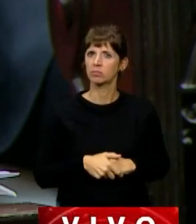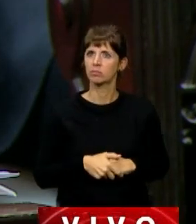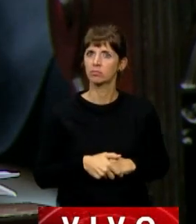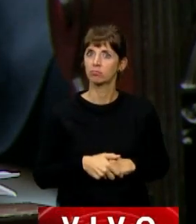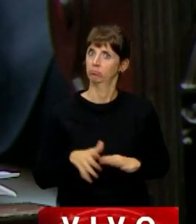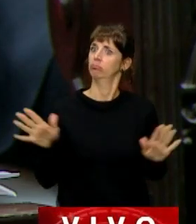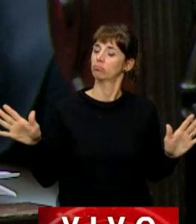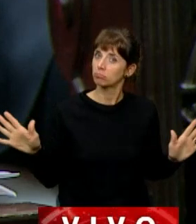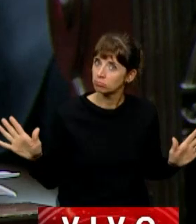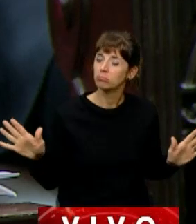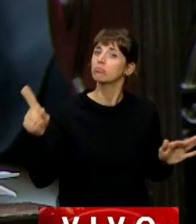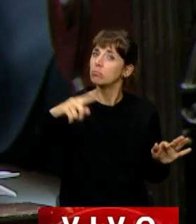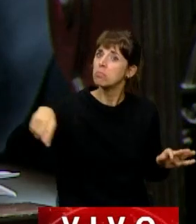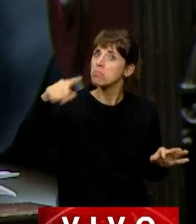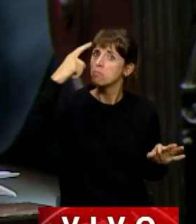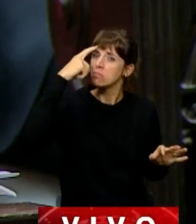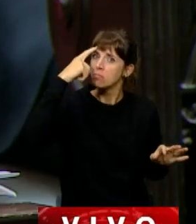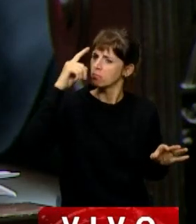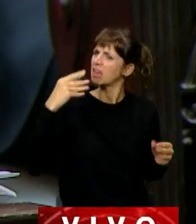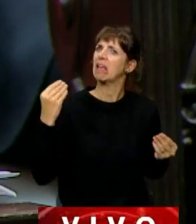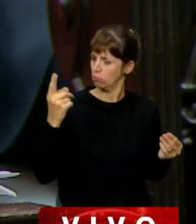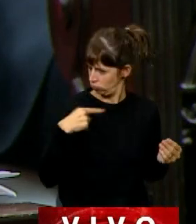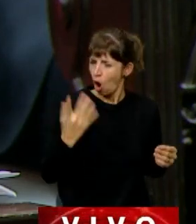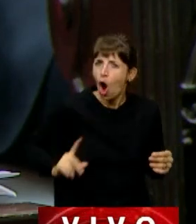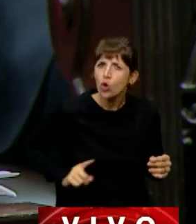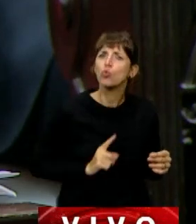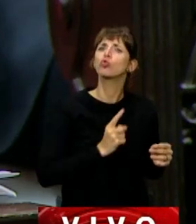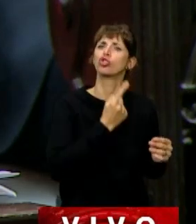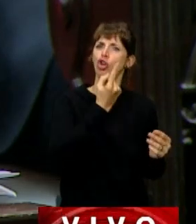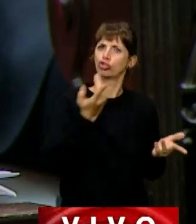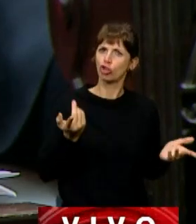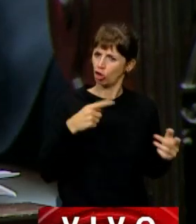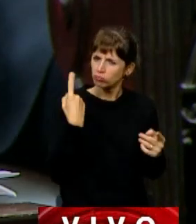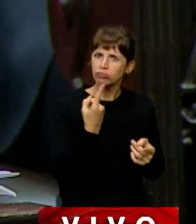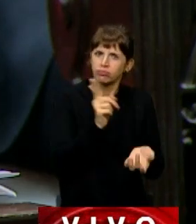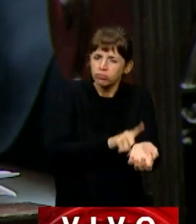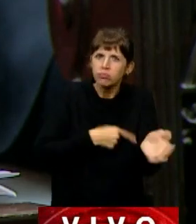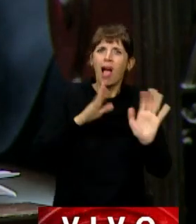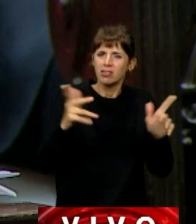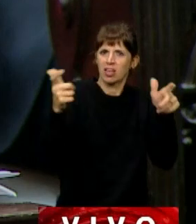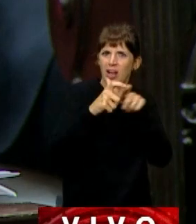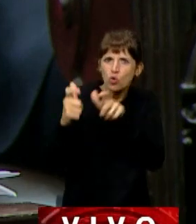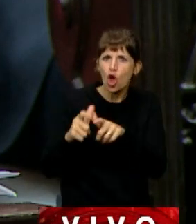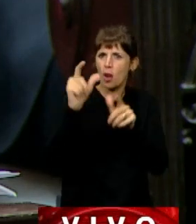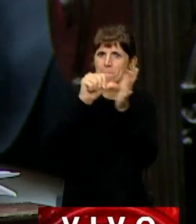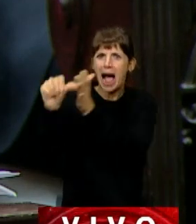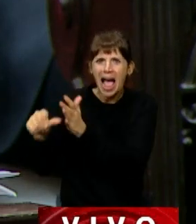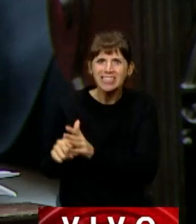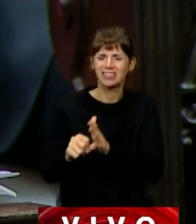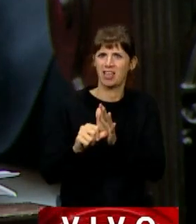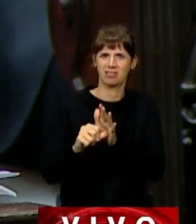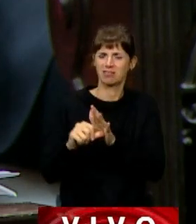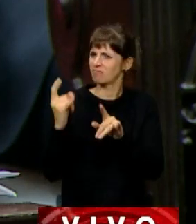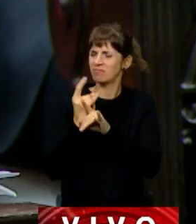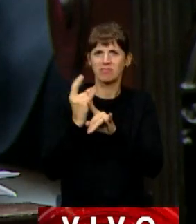¿Y creen que estamos, que no tenemos, tenemos orgullo de practicar el multilateralismo en el medio, por unanimidad?